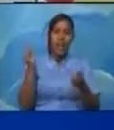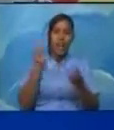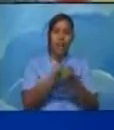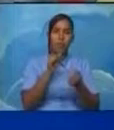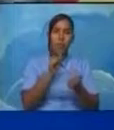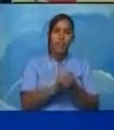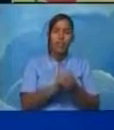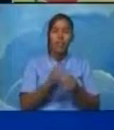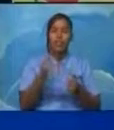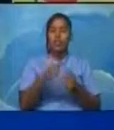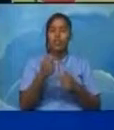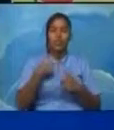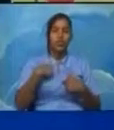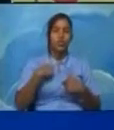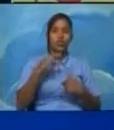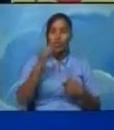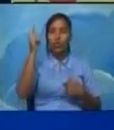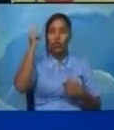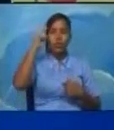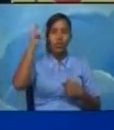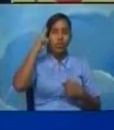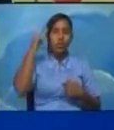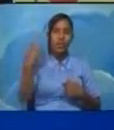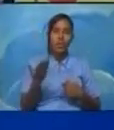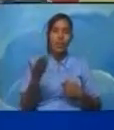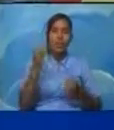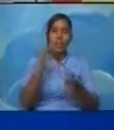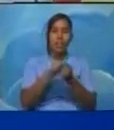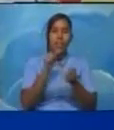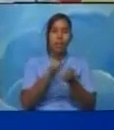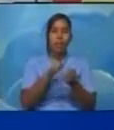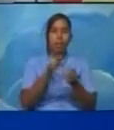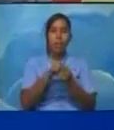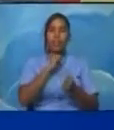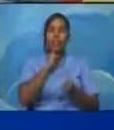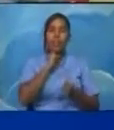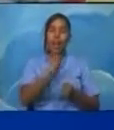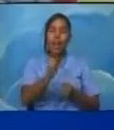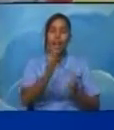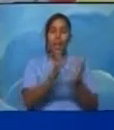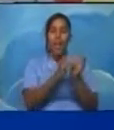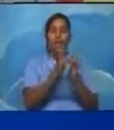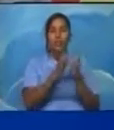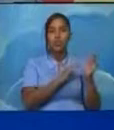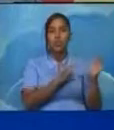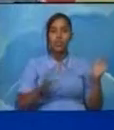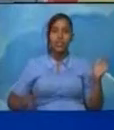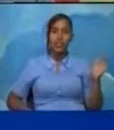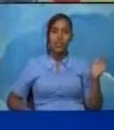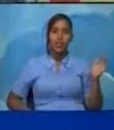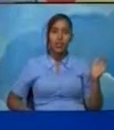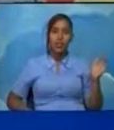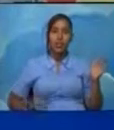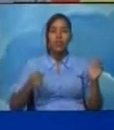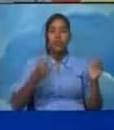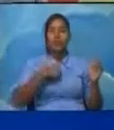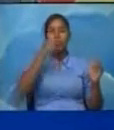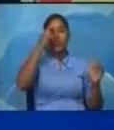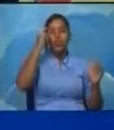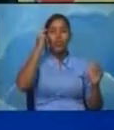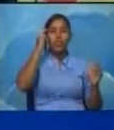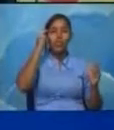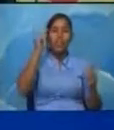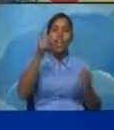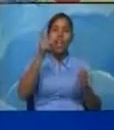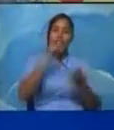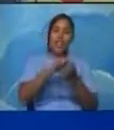piedra. Y yo no sabía que la piedra era... Jesucristo. La piedra era Jesucristo, el Mesías.